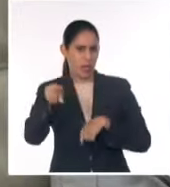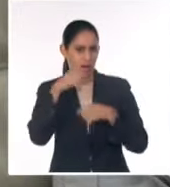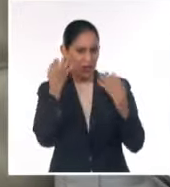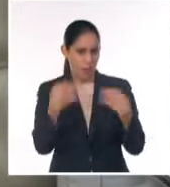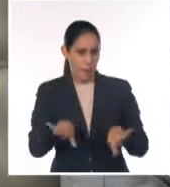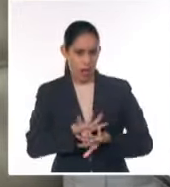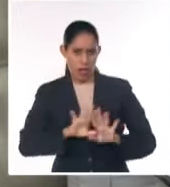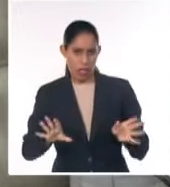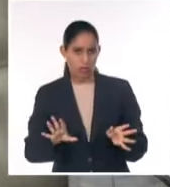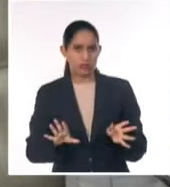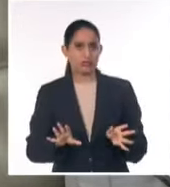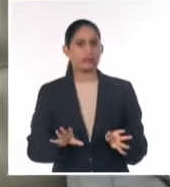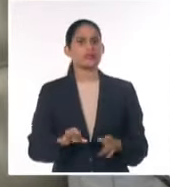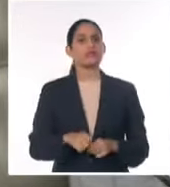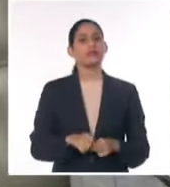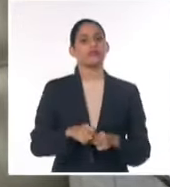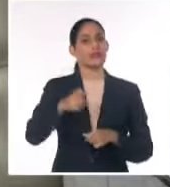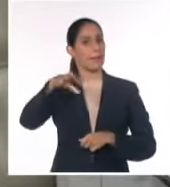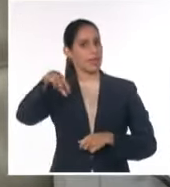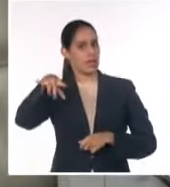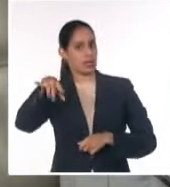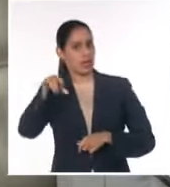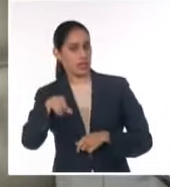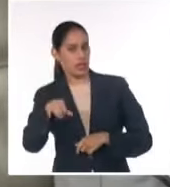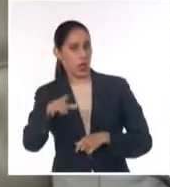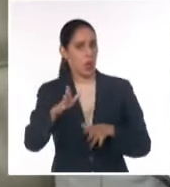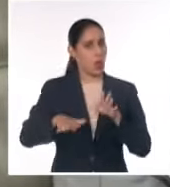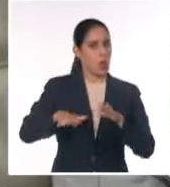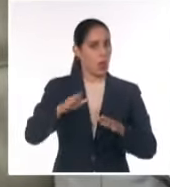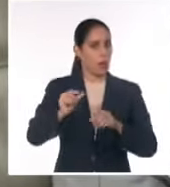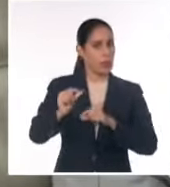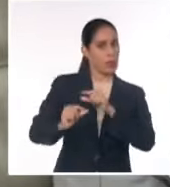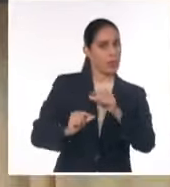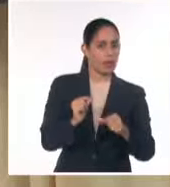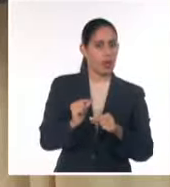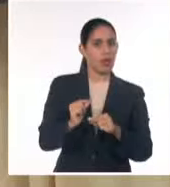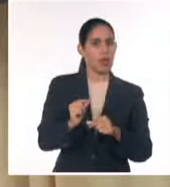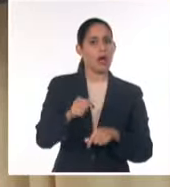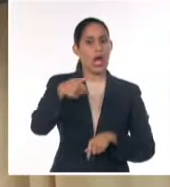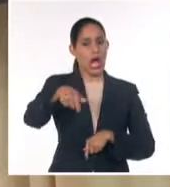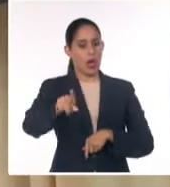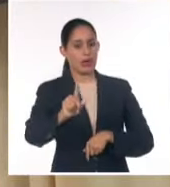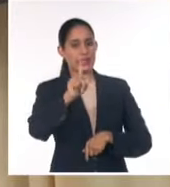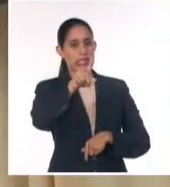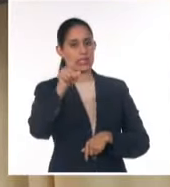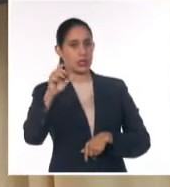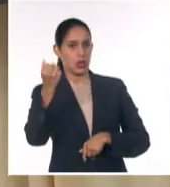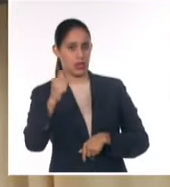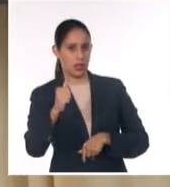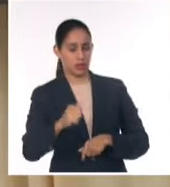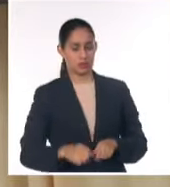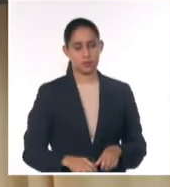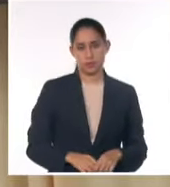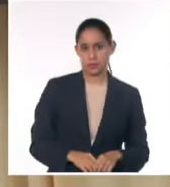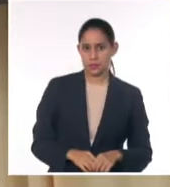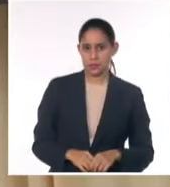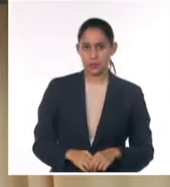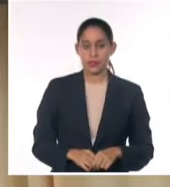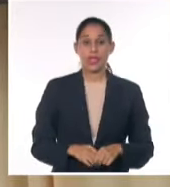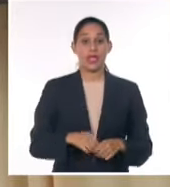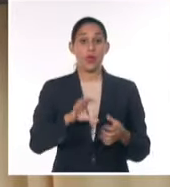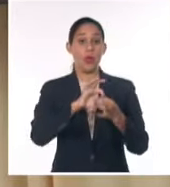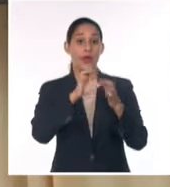estaba con las islas, y se le llega hoy con las 110. Desde Guantánamo se conoció la marcha